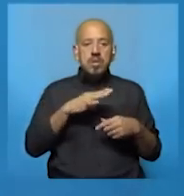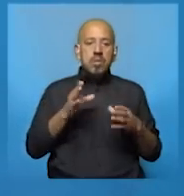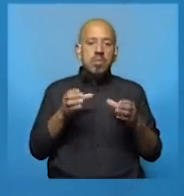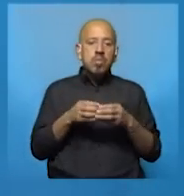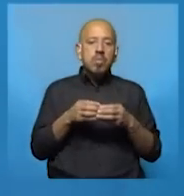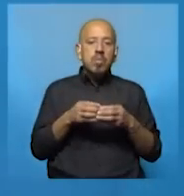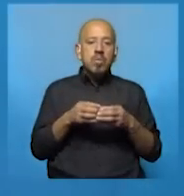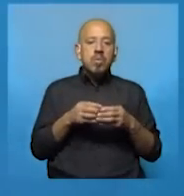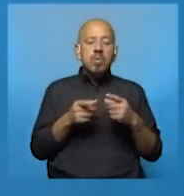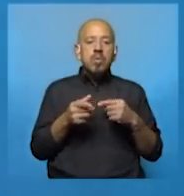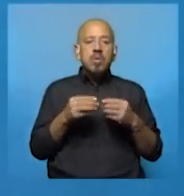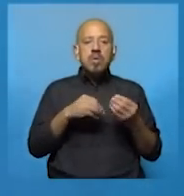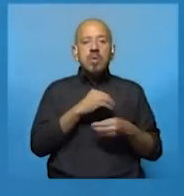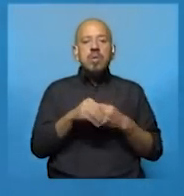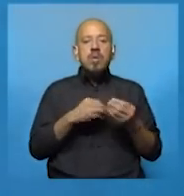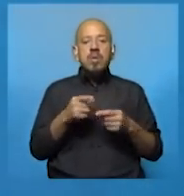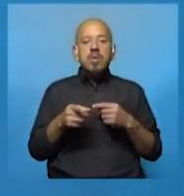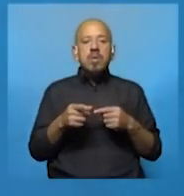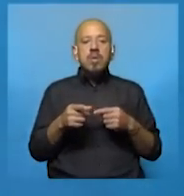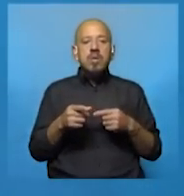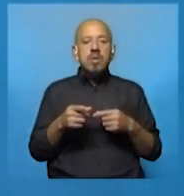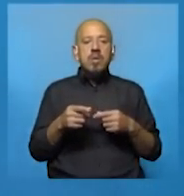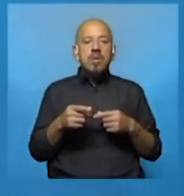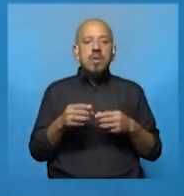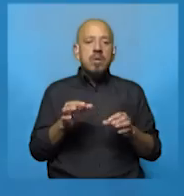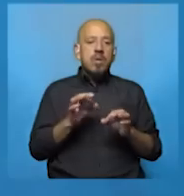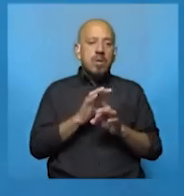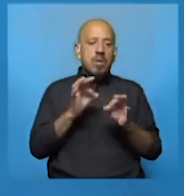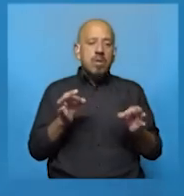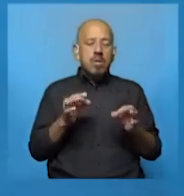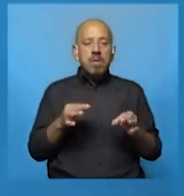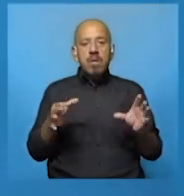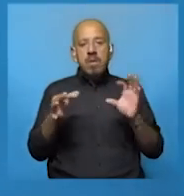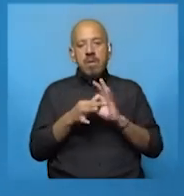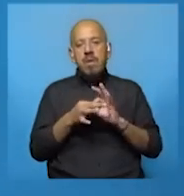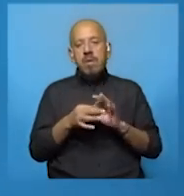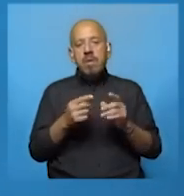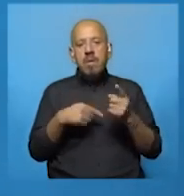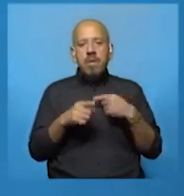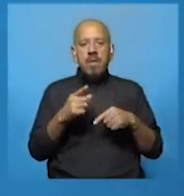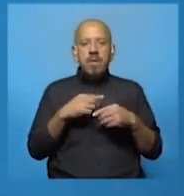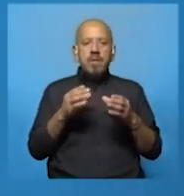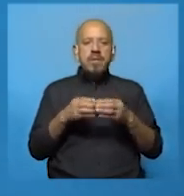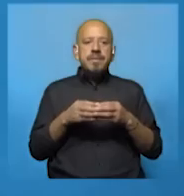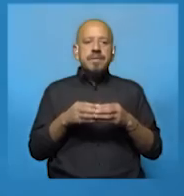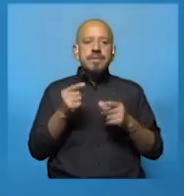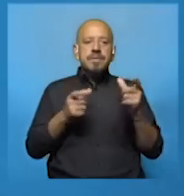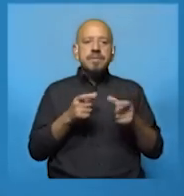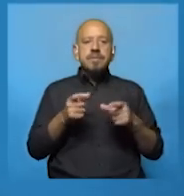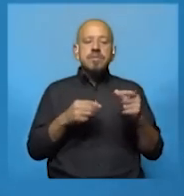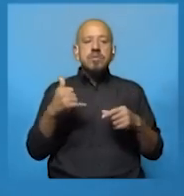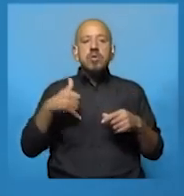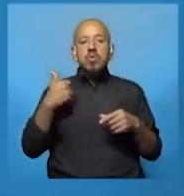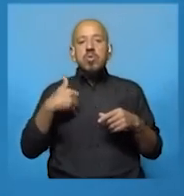delictivos integrados por familias extensas o vinculadas al territorio por lo tanto grupos de vecinos a veces